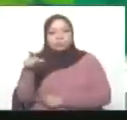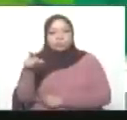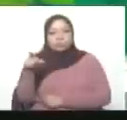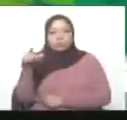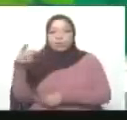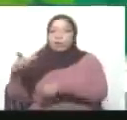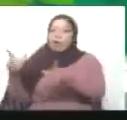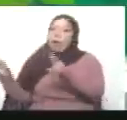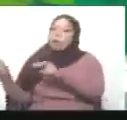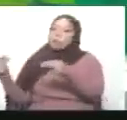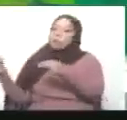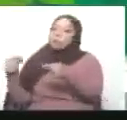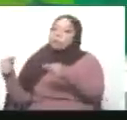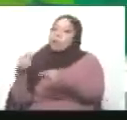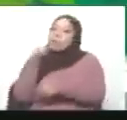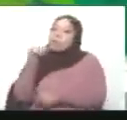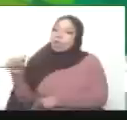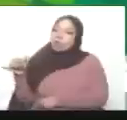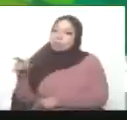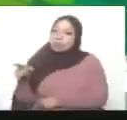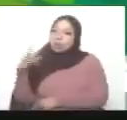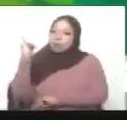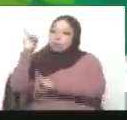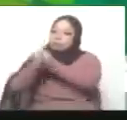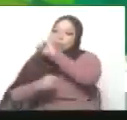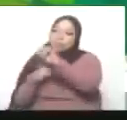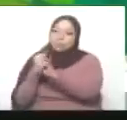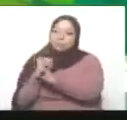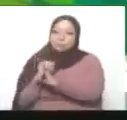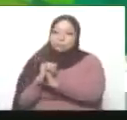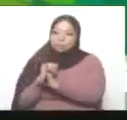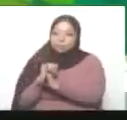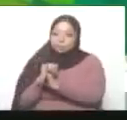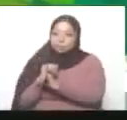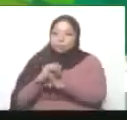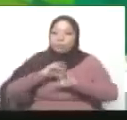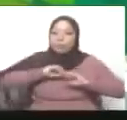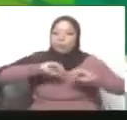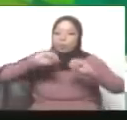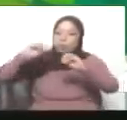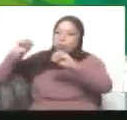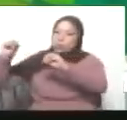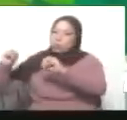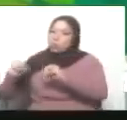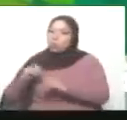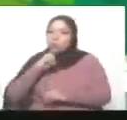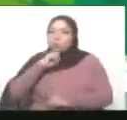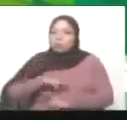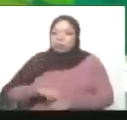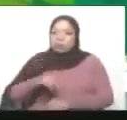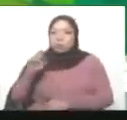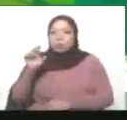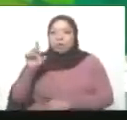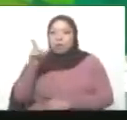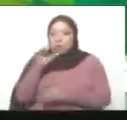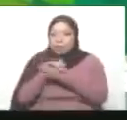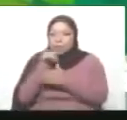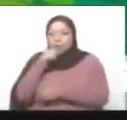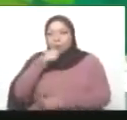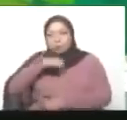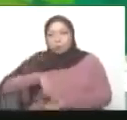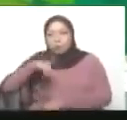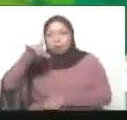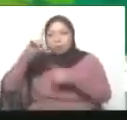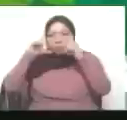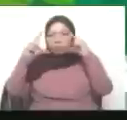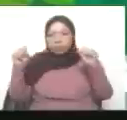y hicieron la denuncia internacional dicen los historiadores Samuel Moncada entre ellos dice